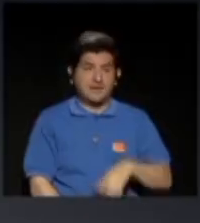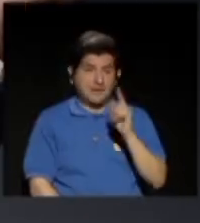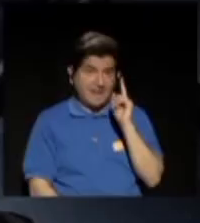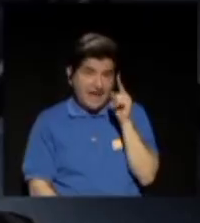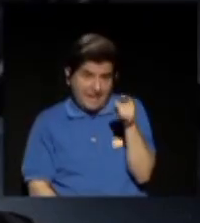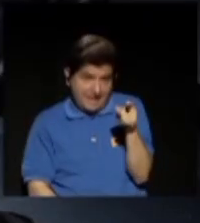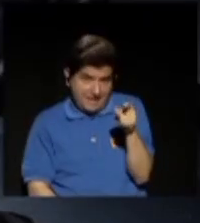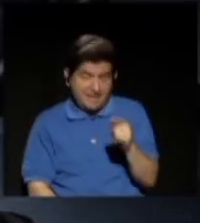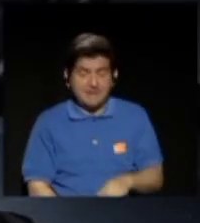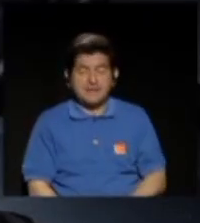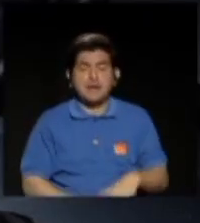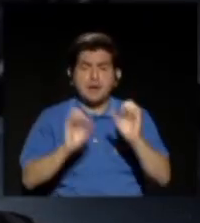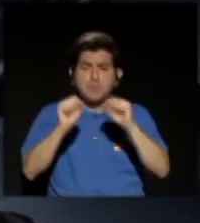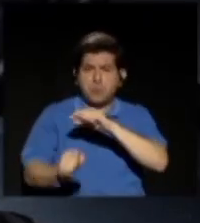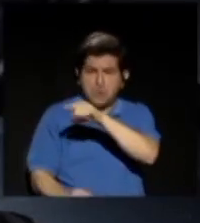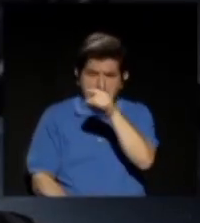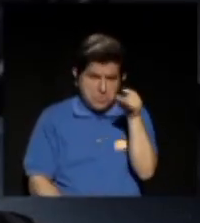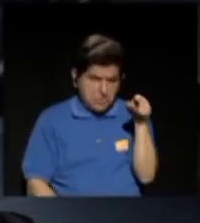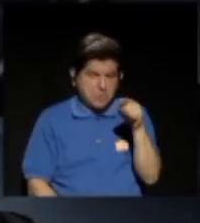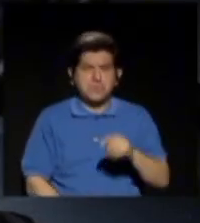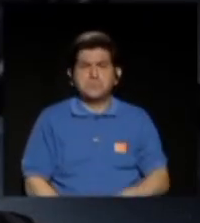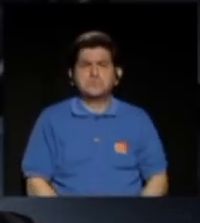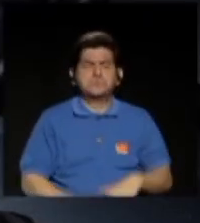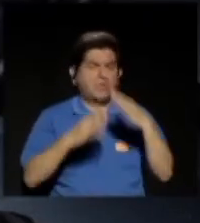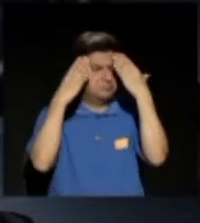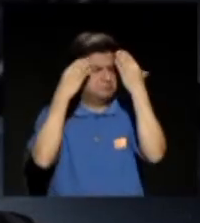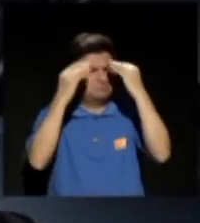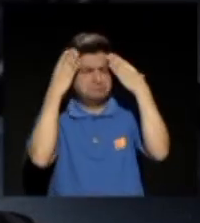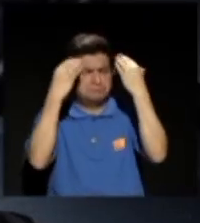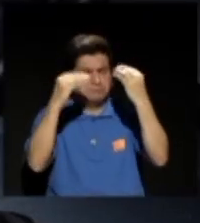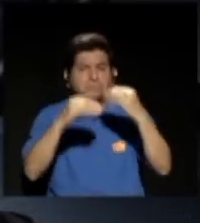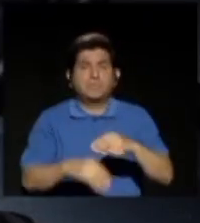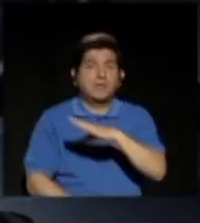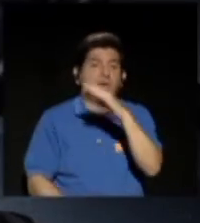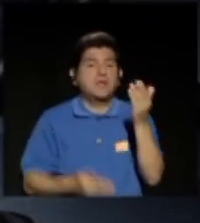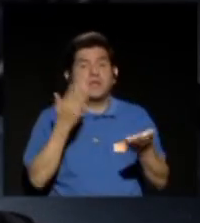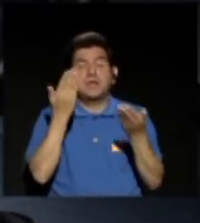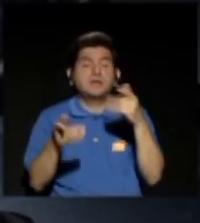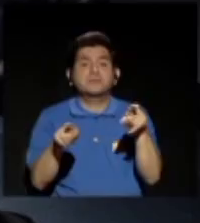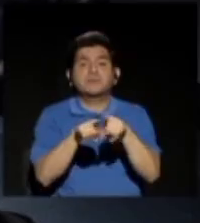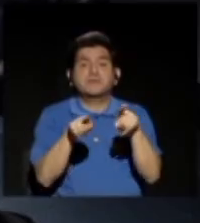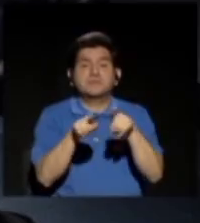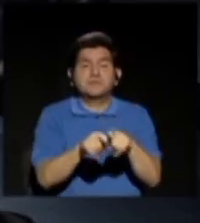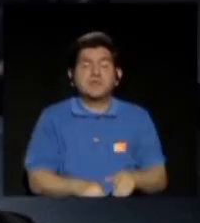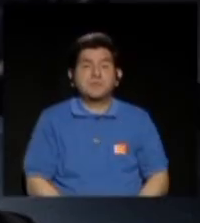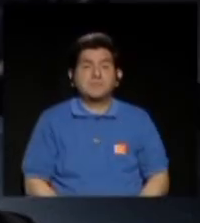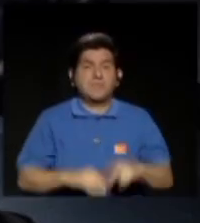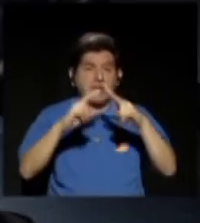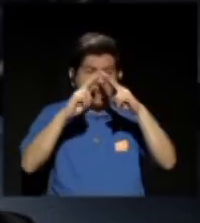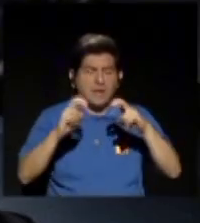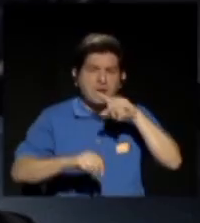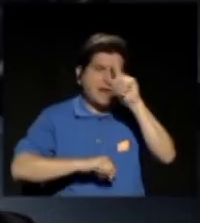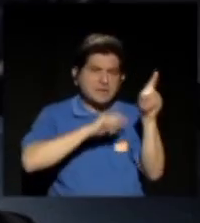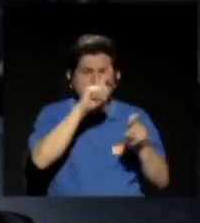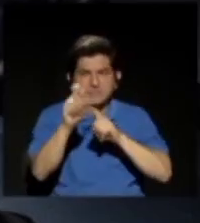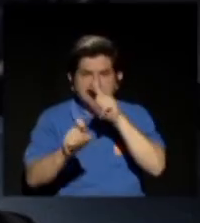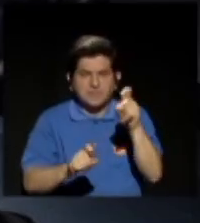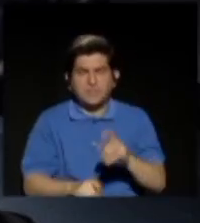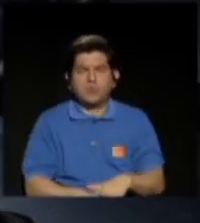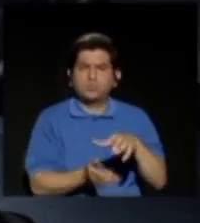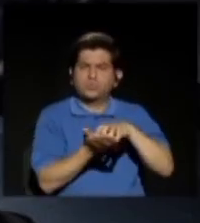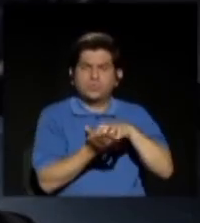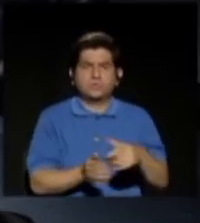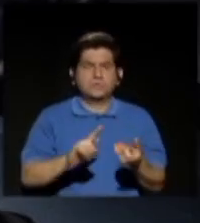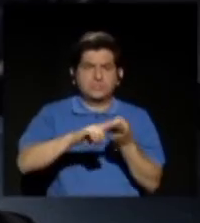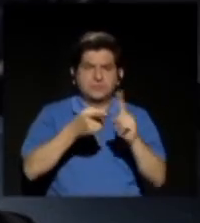www.inec.go.cr, están ustedes con información y eventualmente hasta con la canalización de inquietudes o dudas. A las